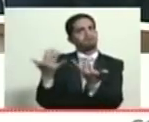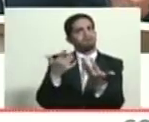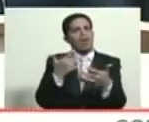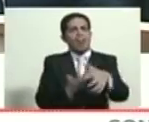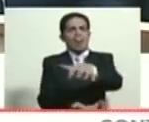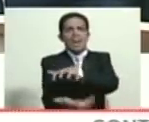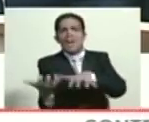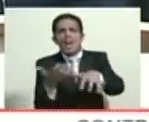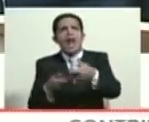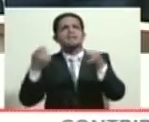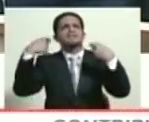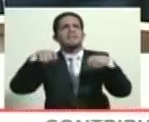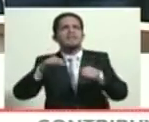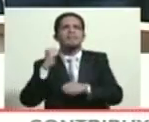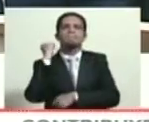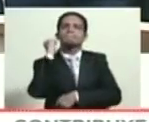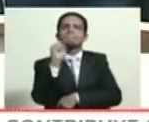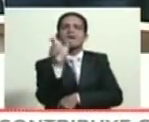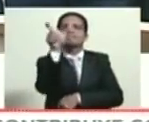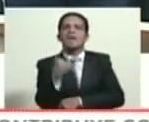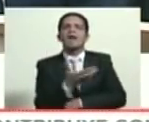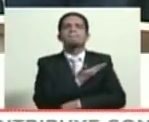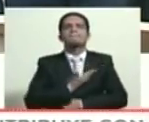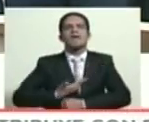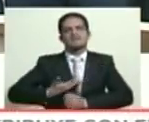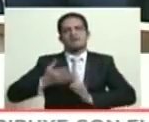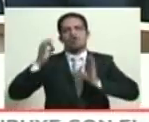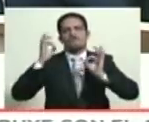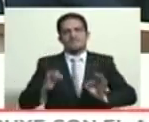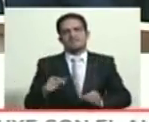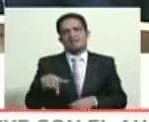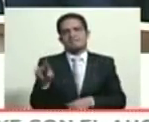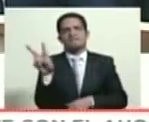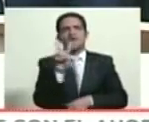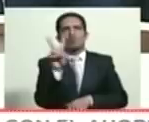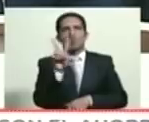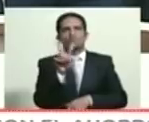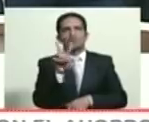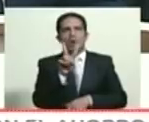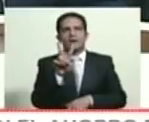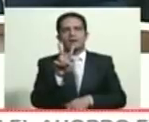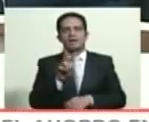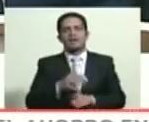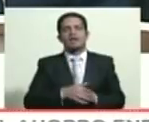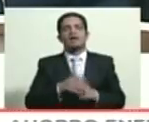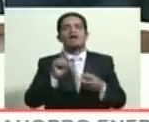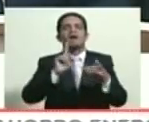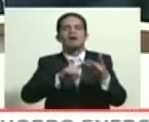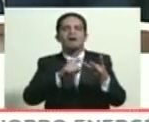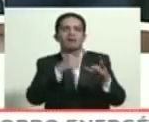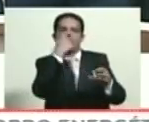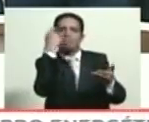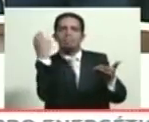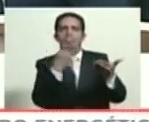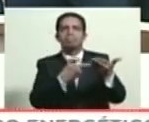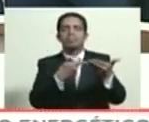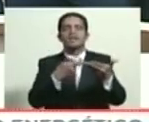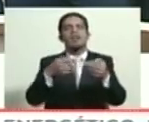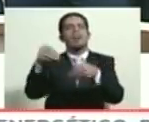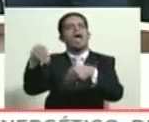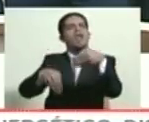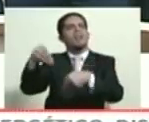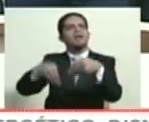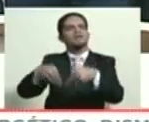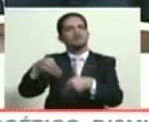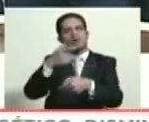intentan un magnicidio contra el presidente constitucional de la República Bolivariana de Venezuela, desconocen las elecciones donde votaron más de 10